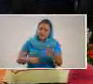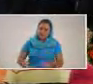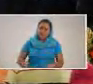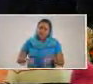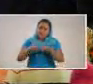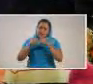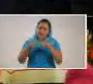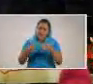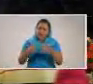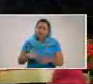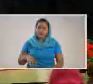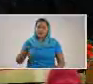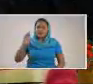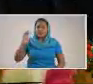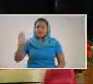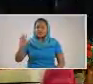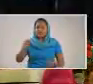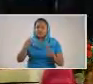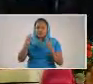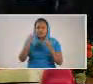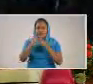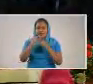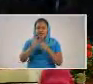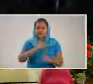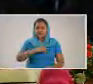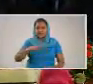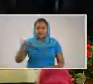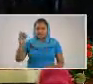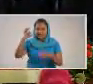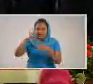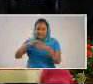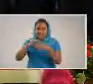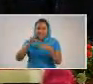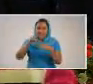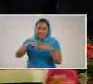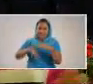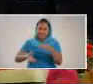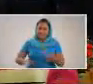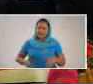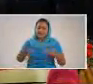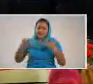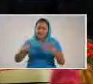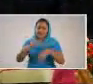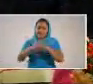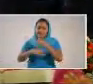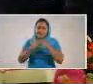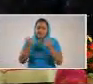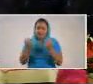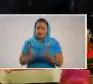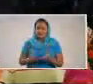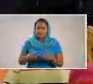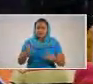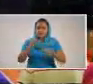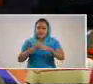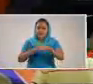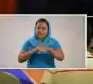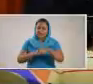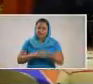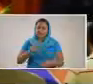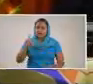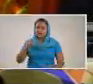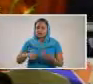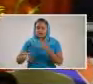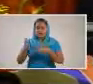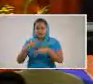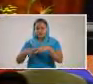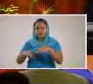tu palabra sea esa semilla, Señor, que da fruto a su tiempo, que no vuelve a ti vacía, sino